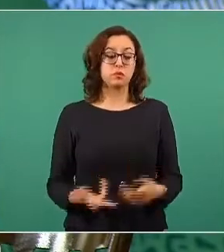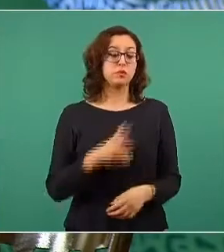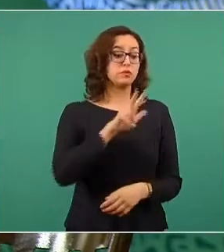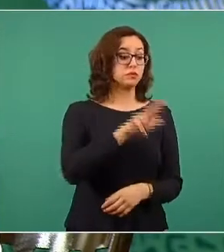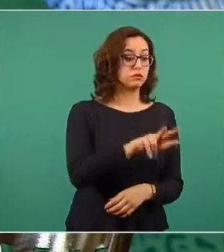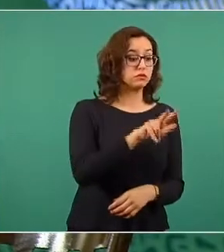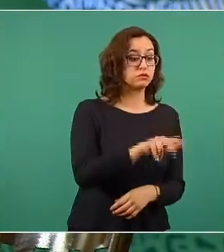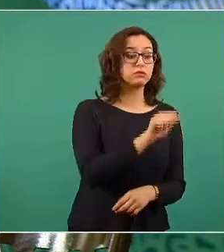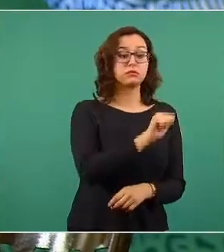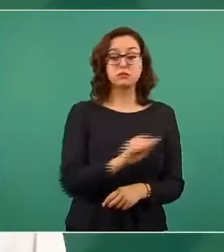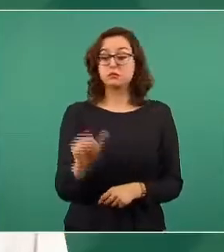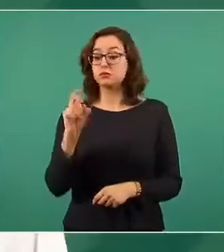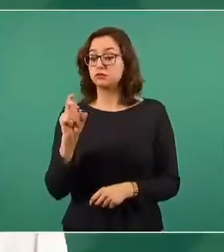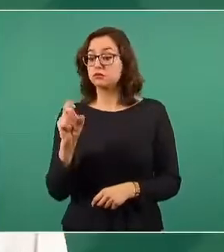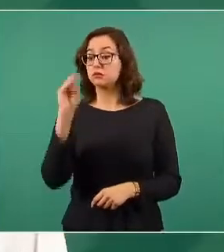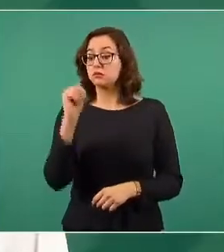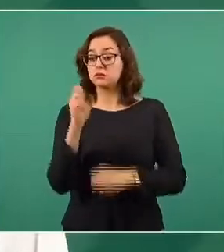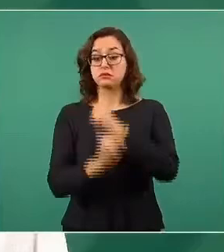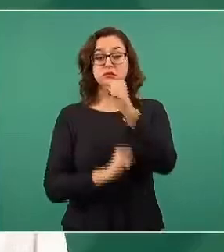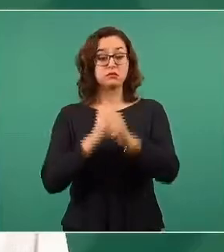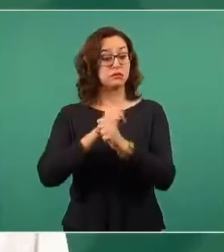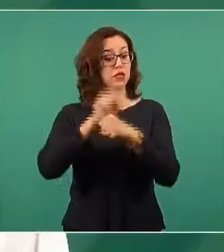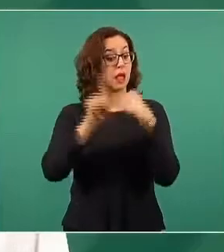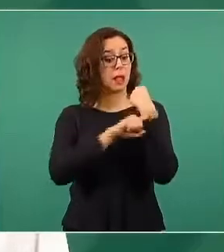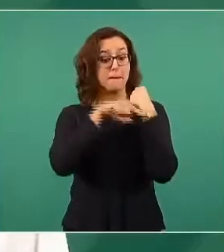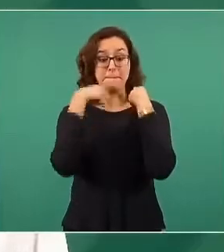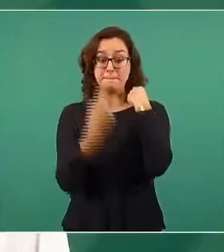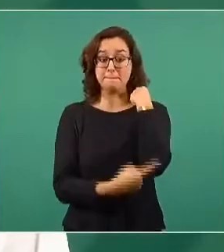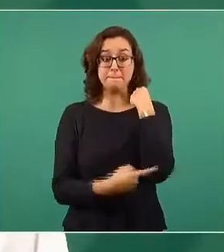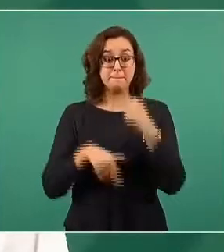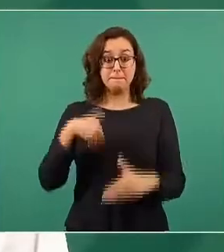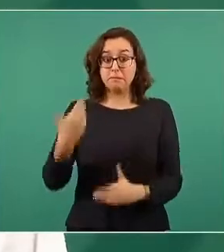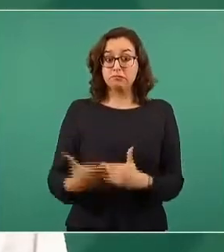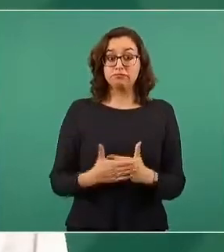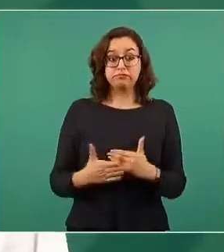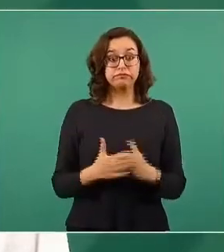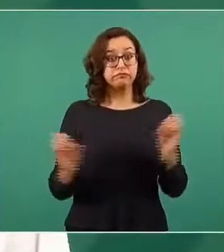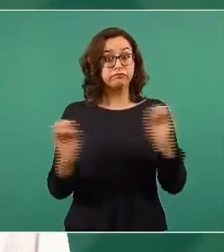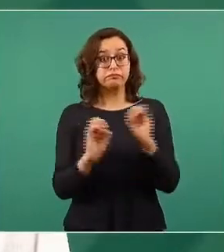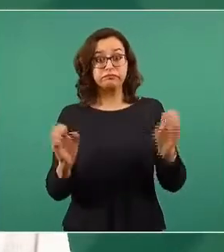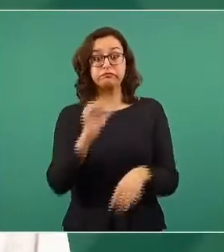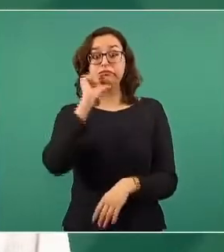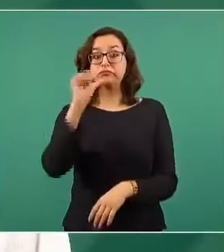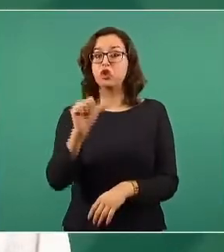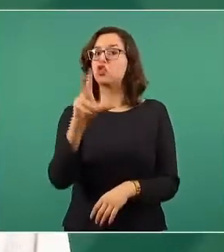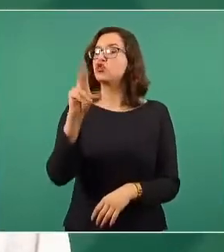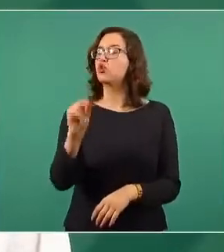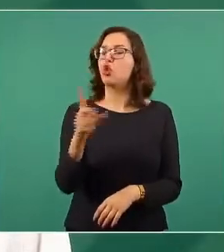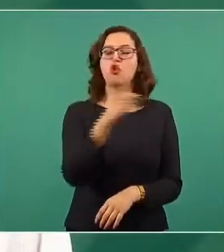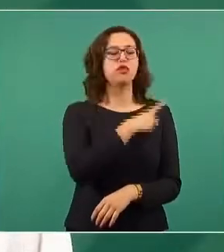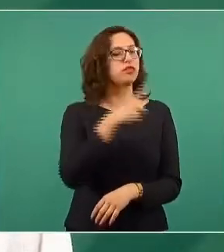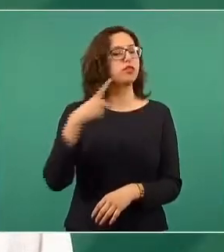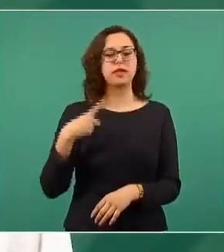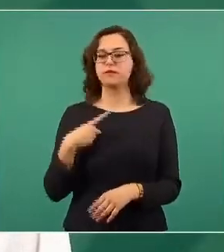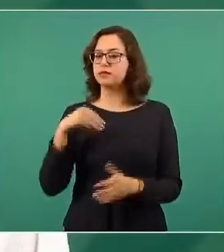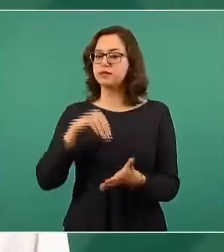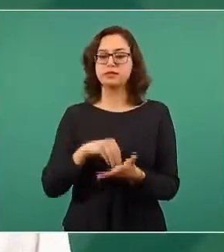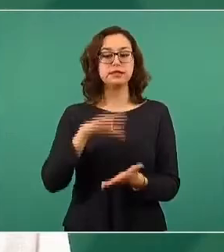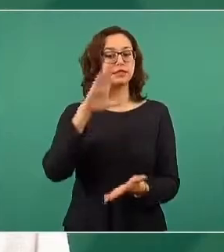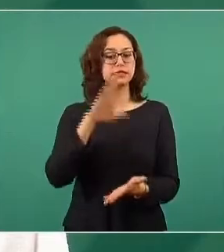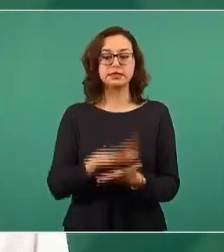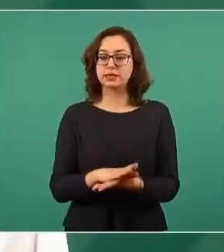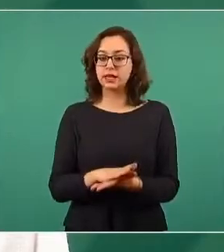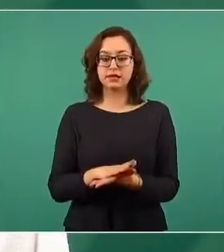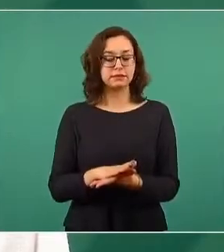edad, y no estén embarazadas, les pedimos no intenten registrarse, no se registren porque no van a